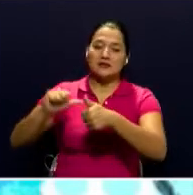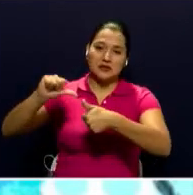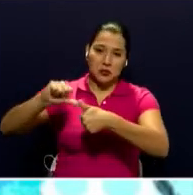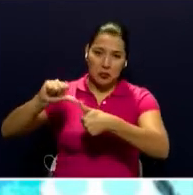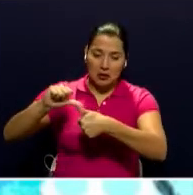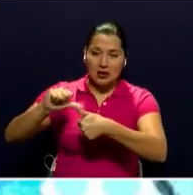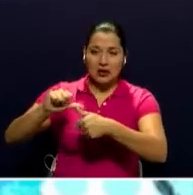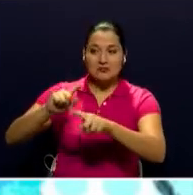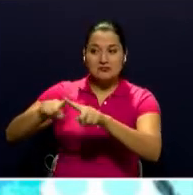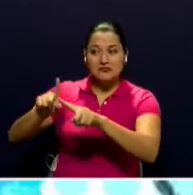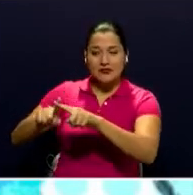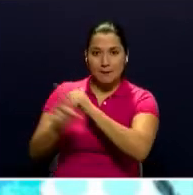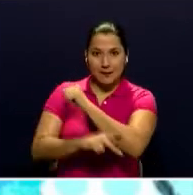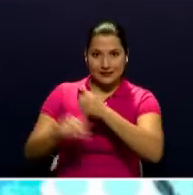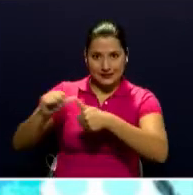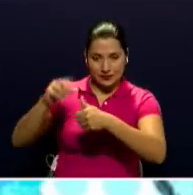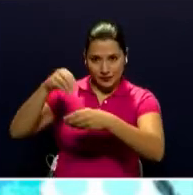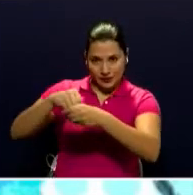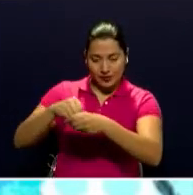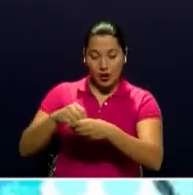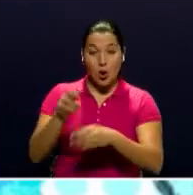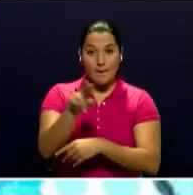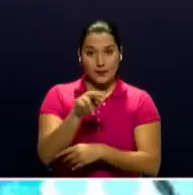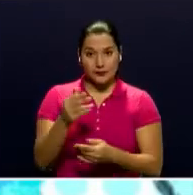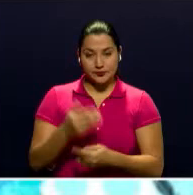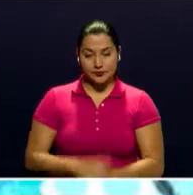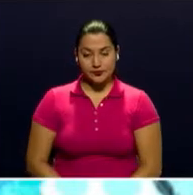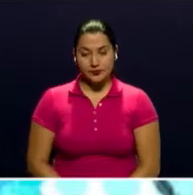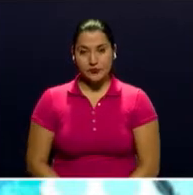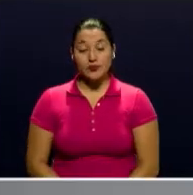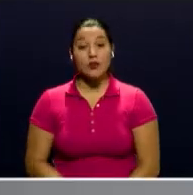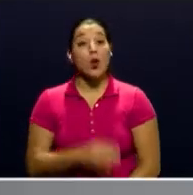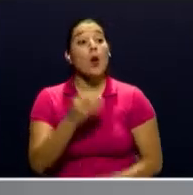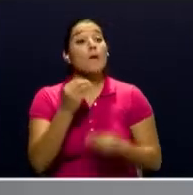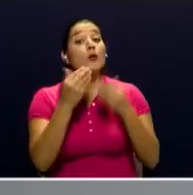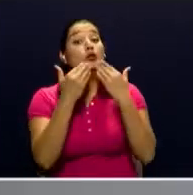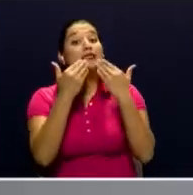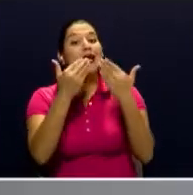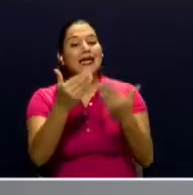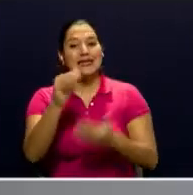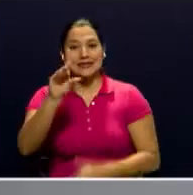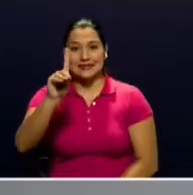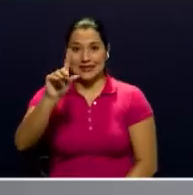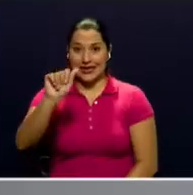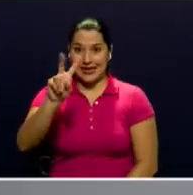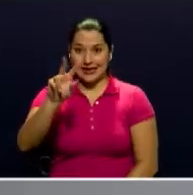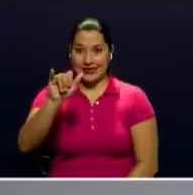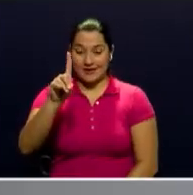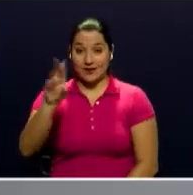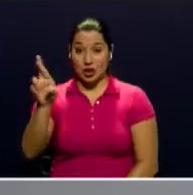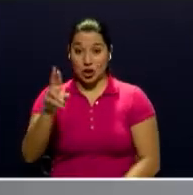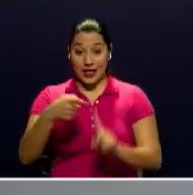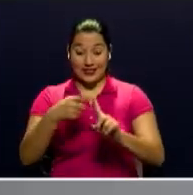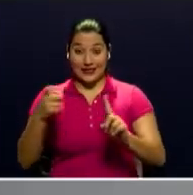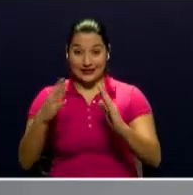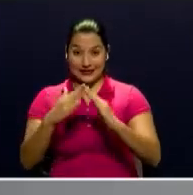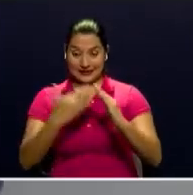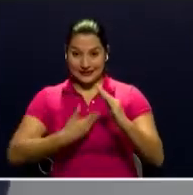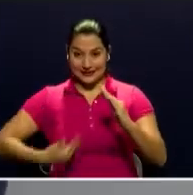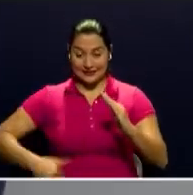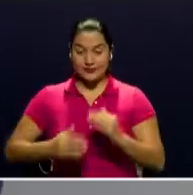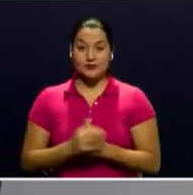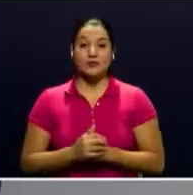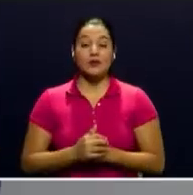está llevando a cabo en este momento. Compañeros. Muchísimas gracias, David Roversi, desde Casa Presidencial. Y en